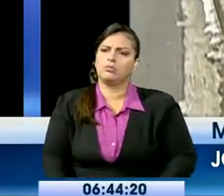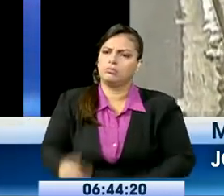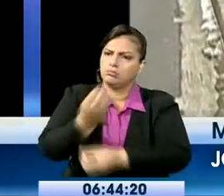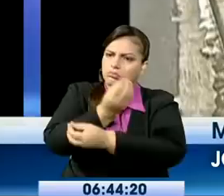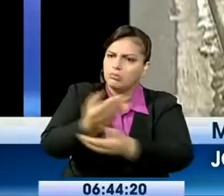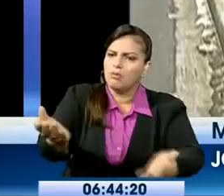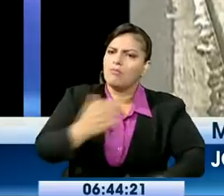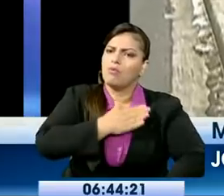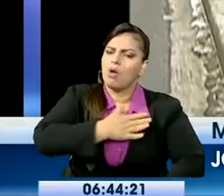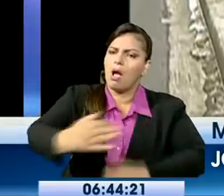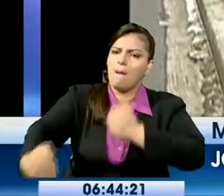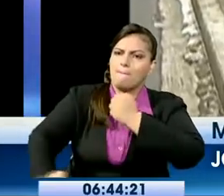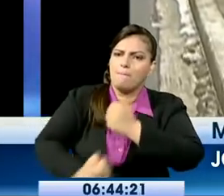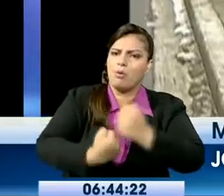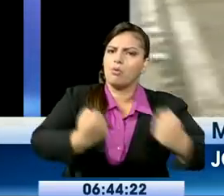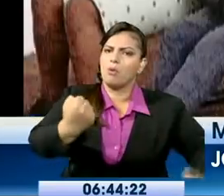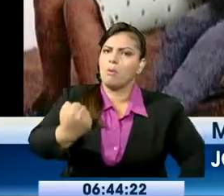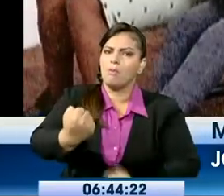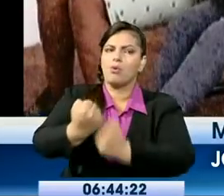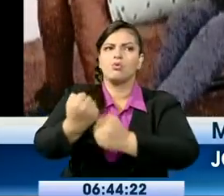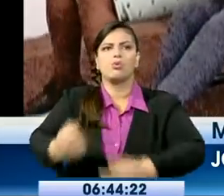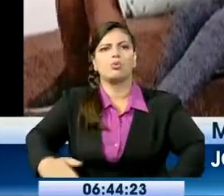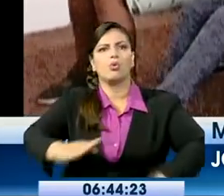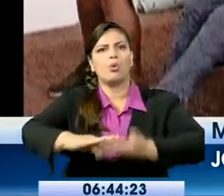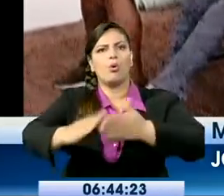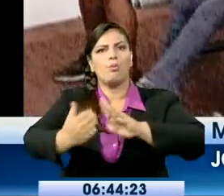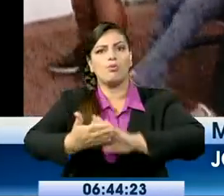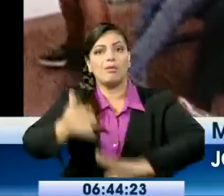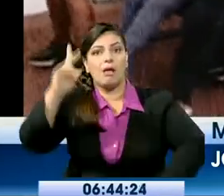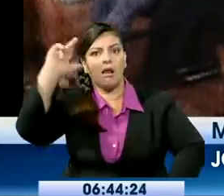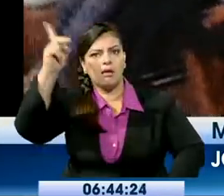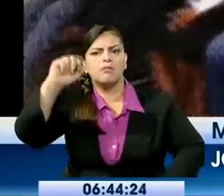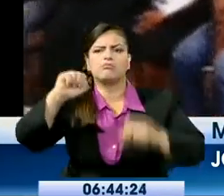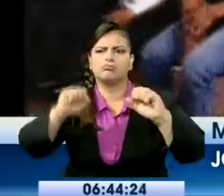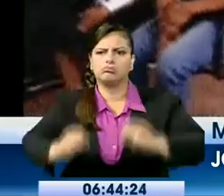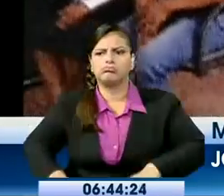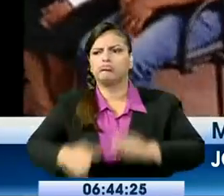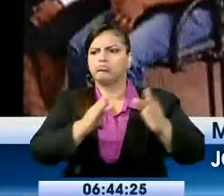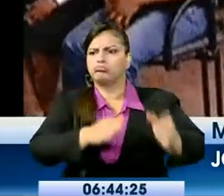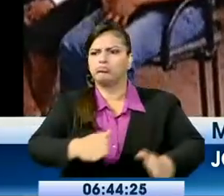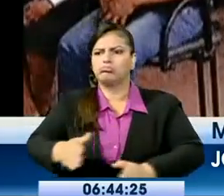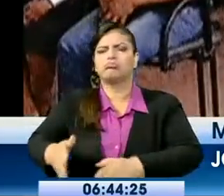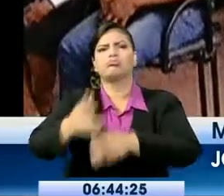con la colaboración de nuestros líderes comunitarios. Otro problema de salud que aumenta en